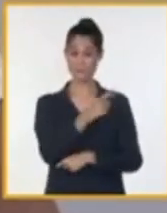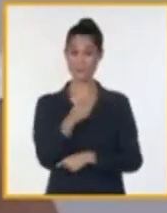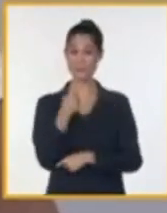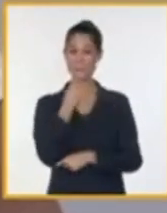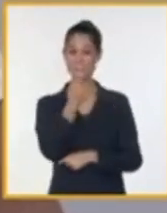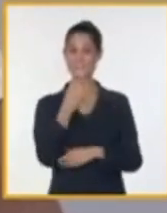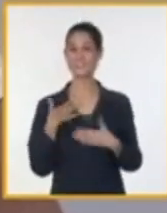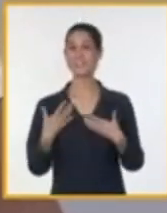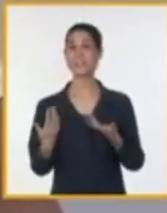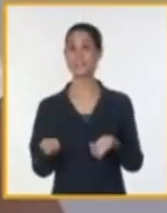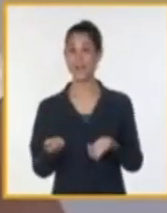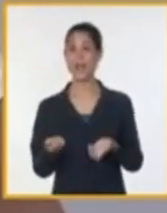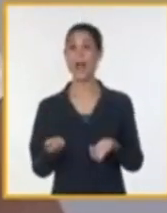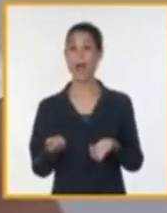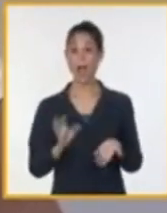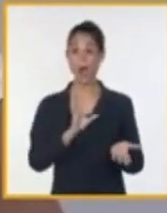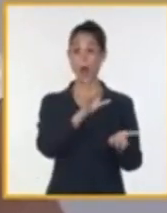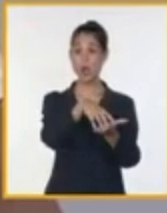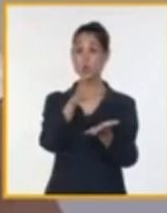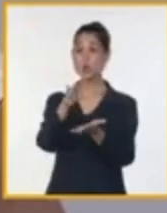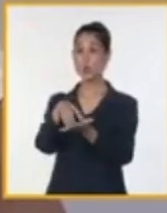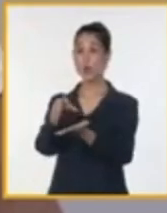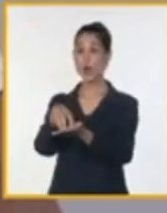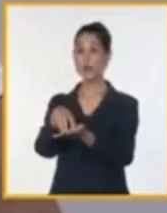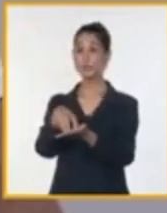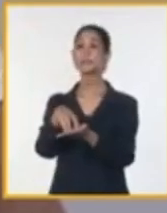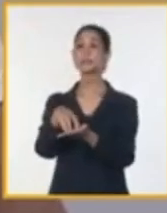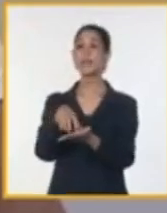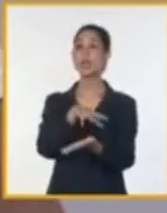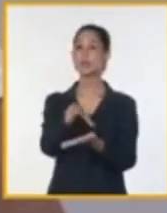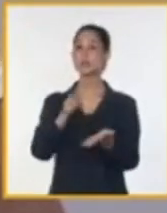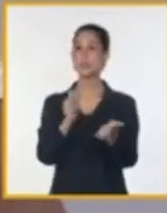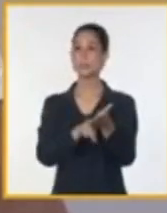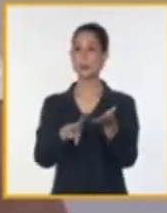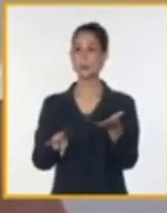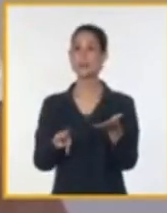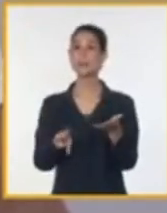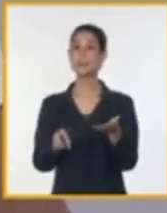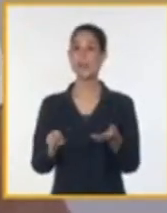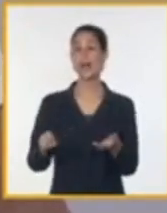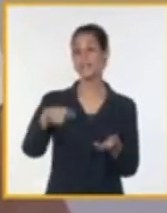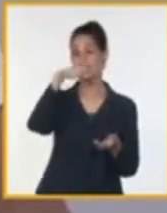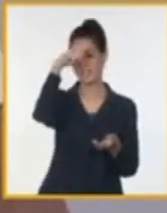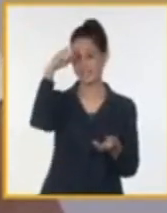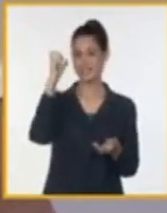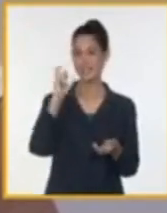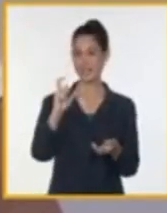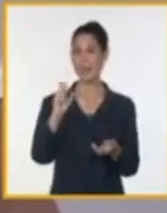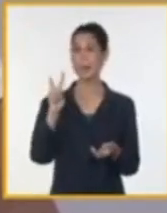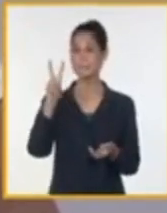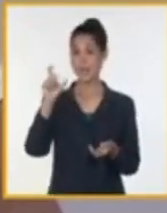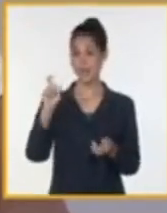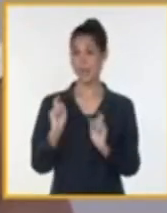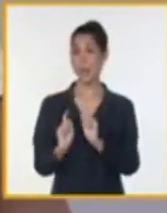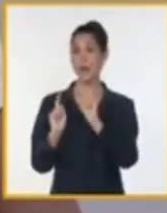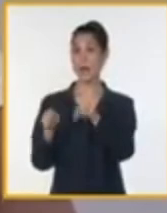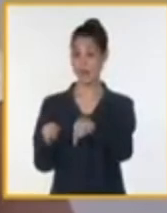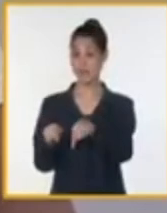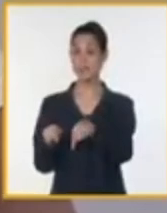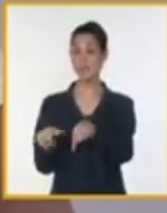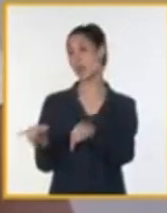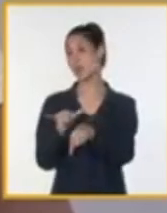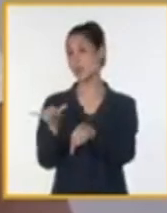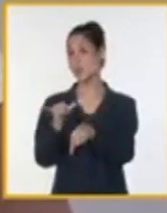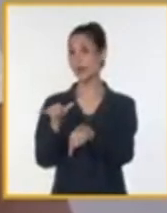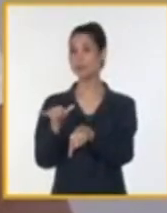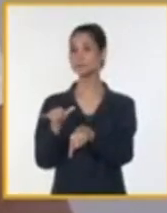algunas de las OSDES desde el territorio santaclareño, específicamente en el Yabú, que es una de las posibles capacidades que tengamos referidas también. Le decíamos a